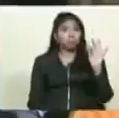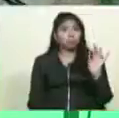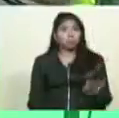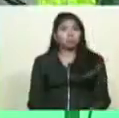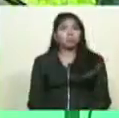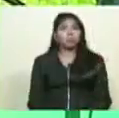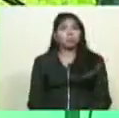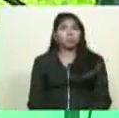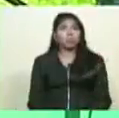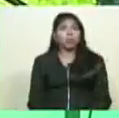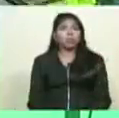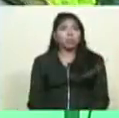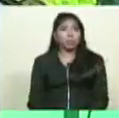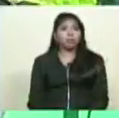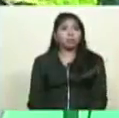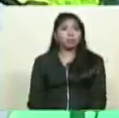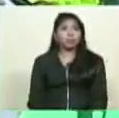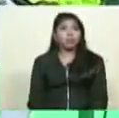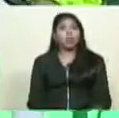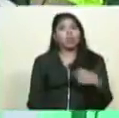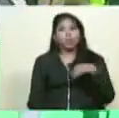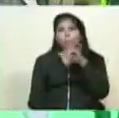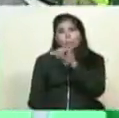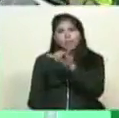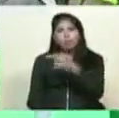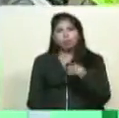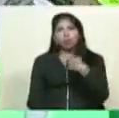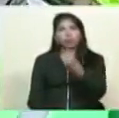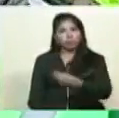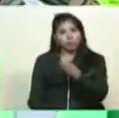Eso es lo que yo quiero que dibujemos y hagamos.